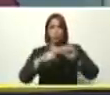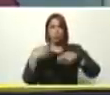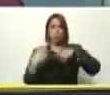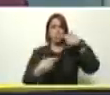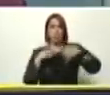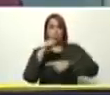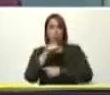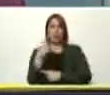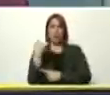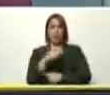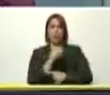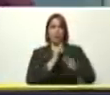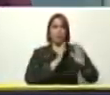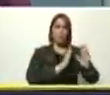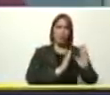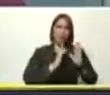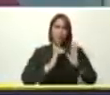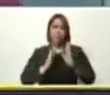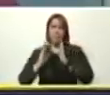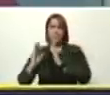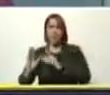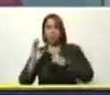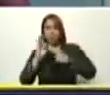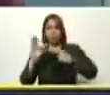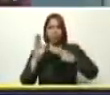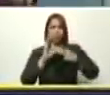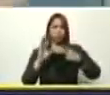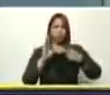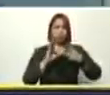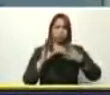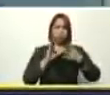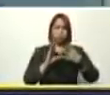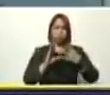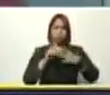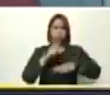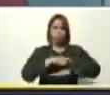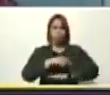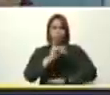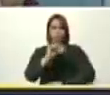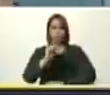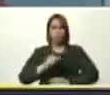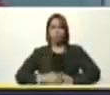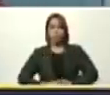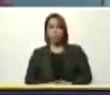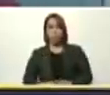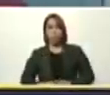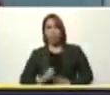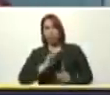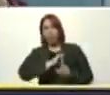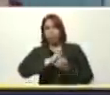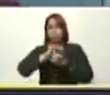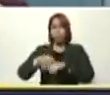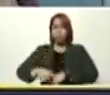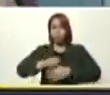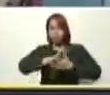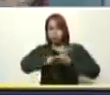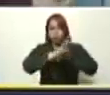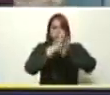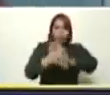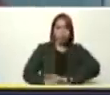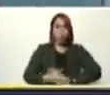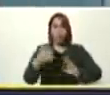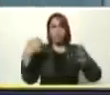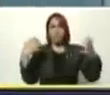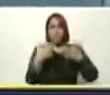sus fases, sus características, sus momentos, sus derrotas, sus batallas y